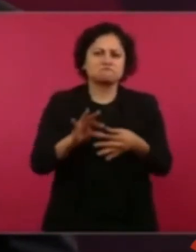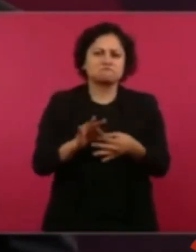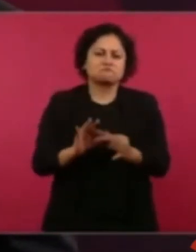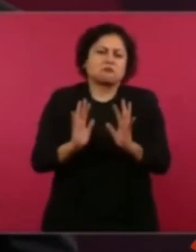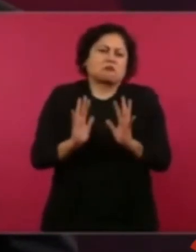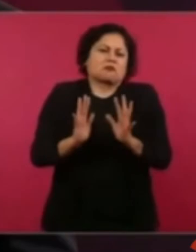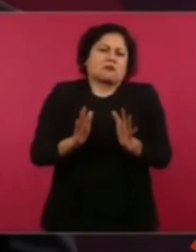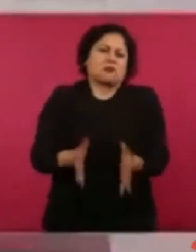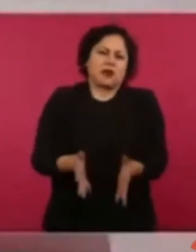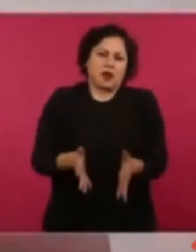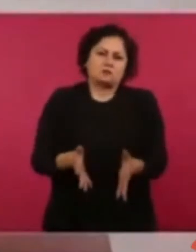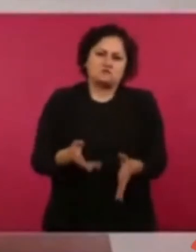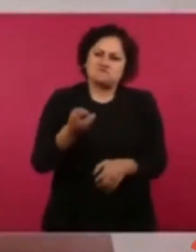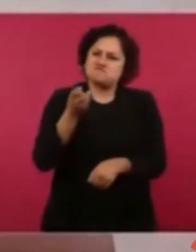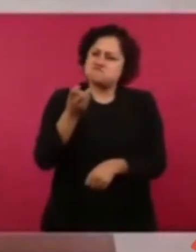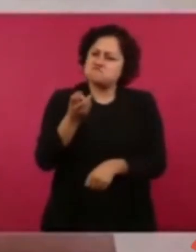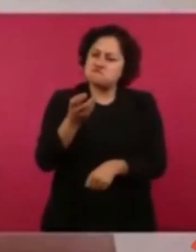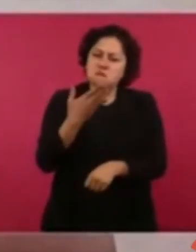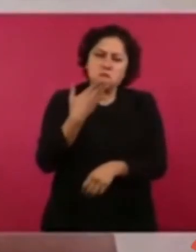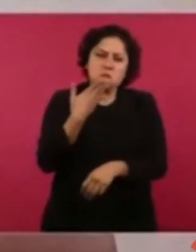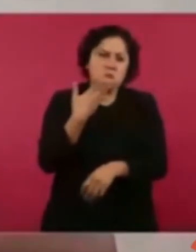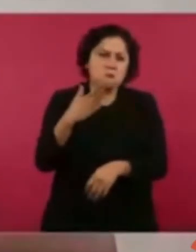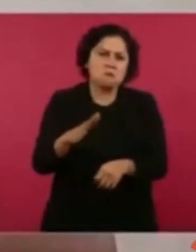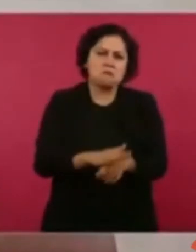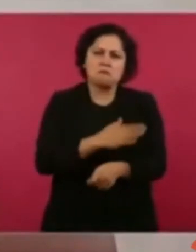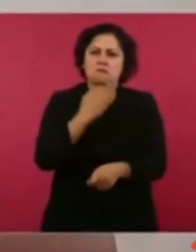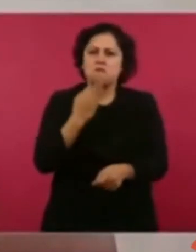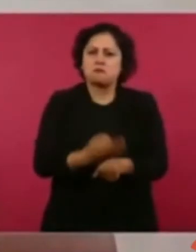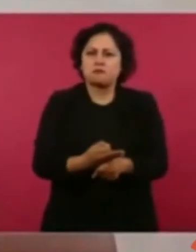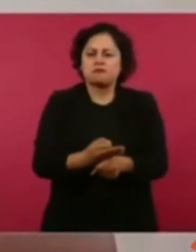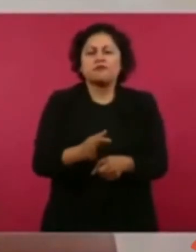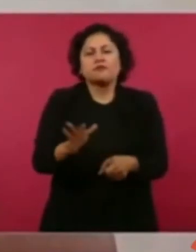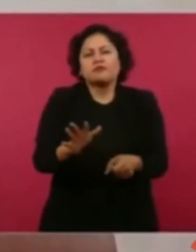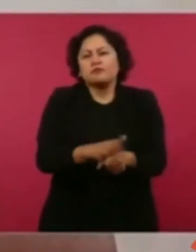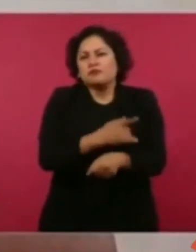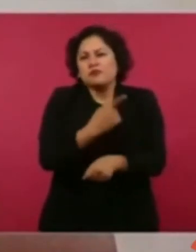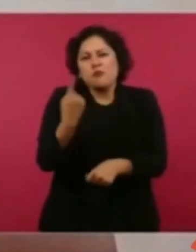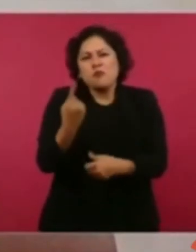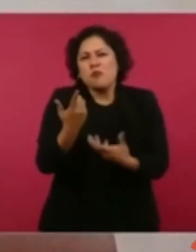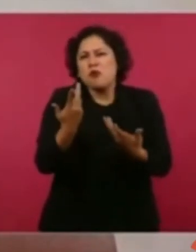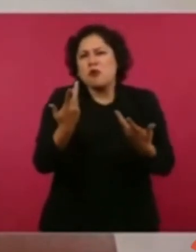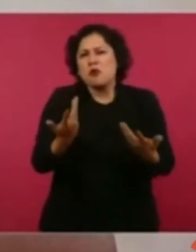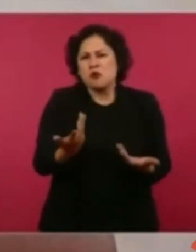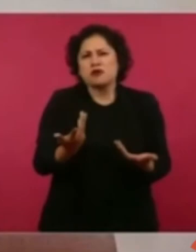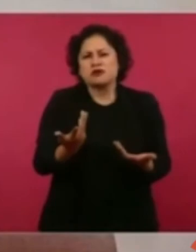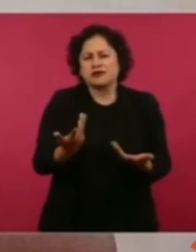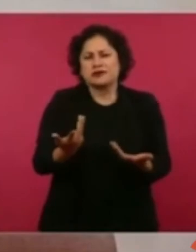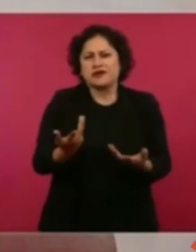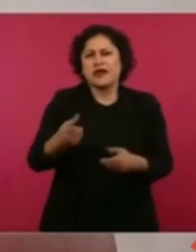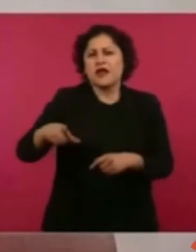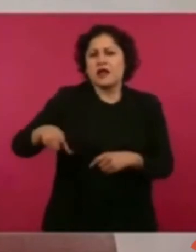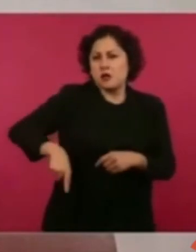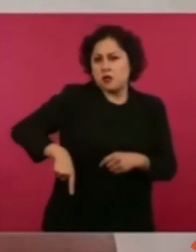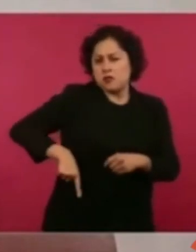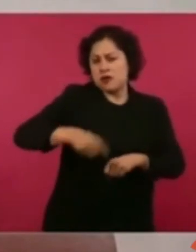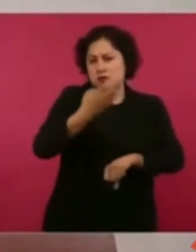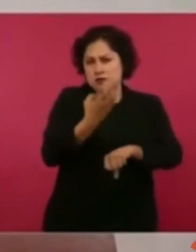Es una manía del gobierno de Estados Unidos